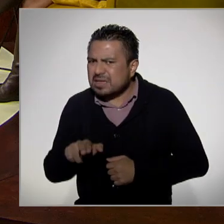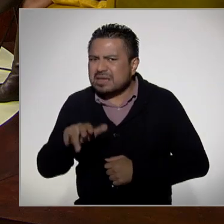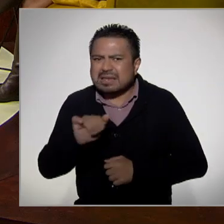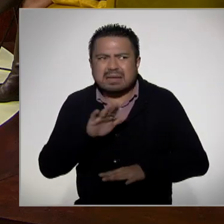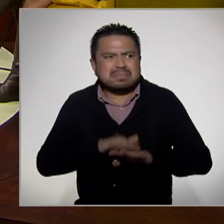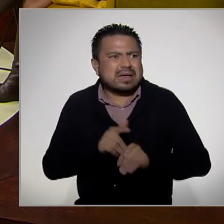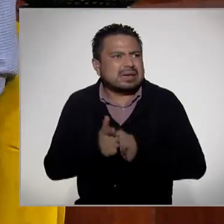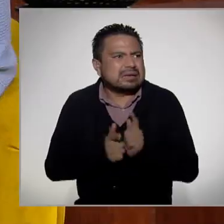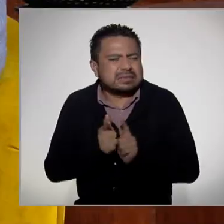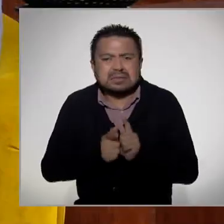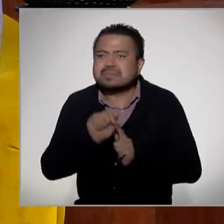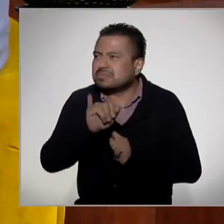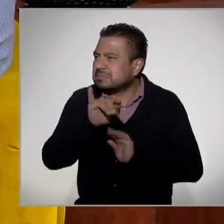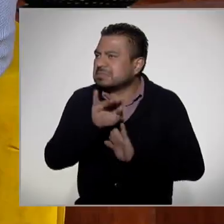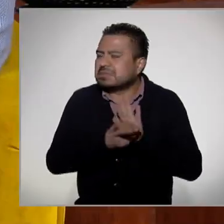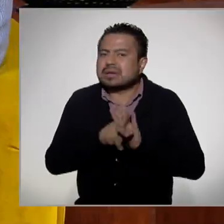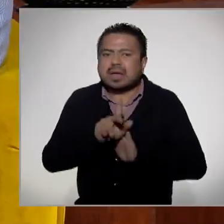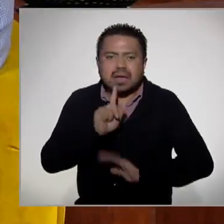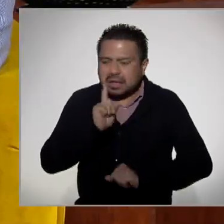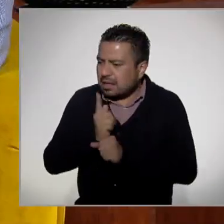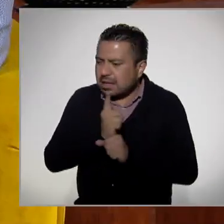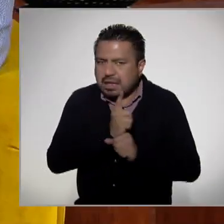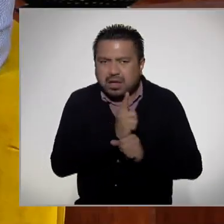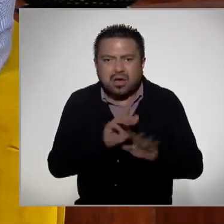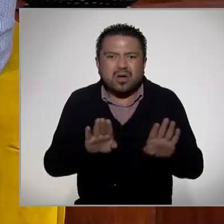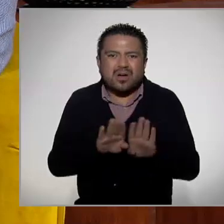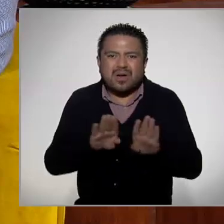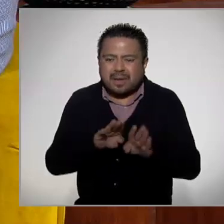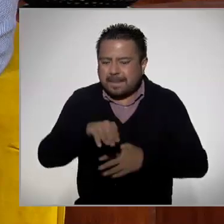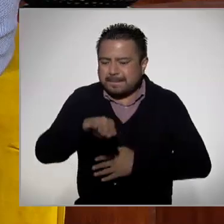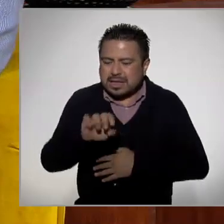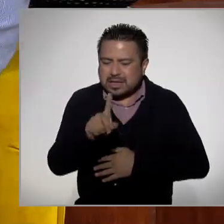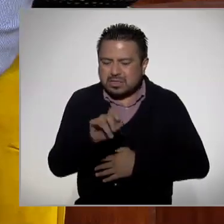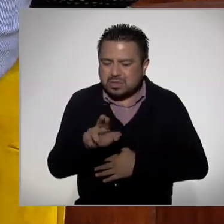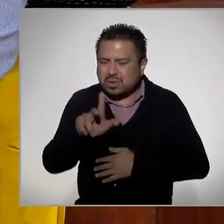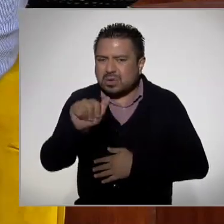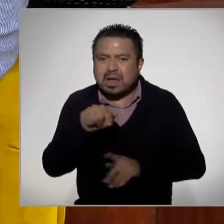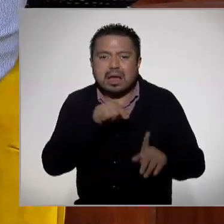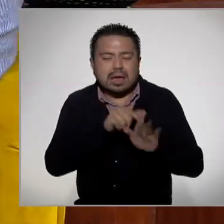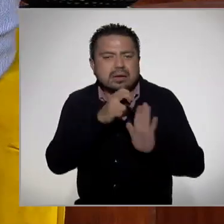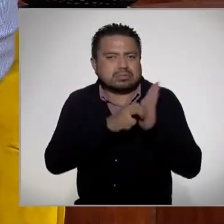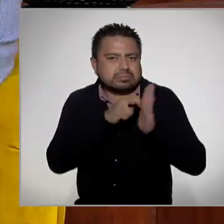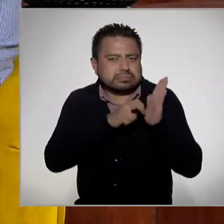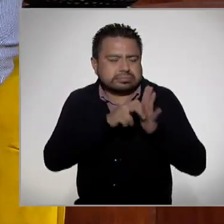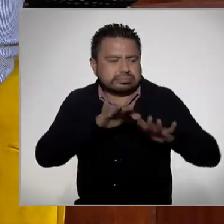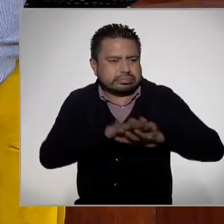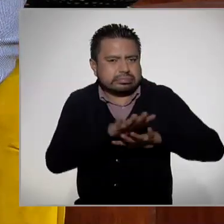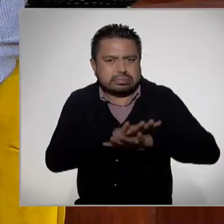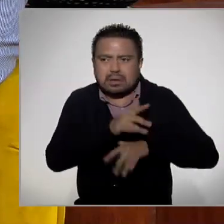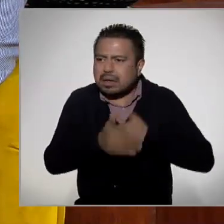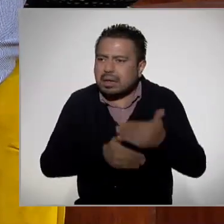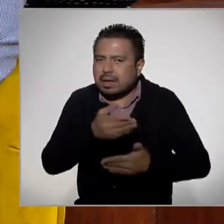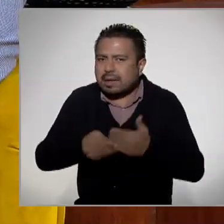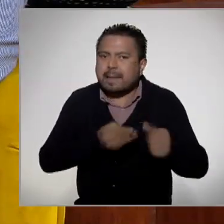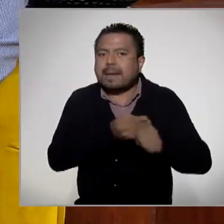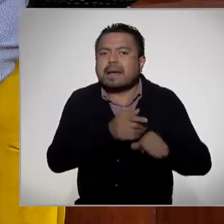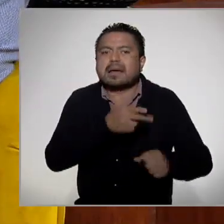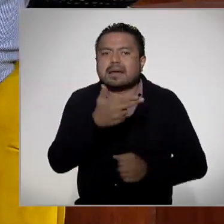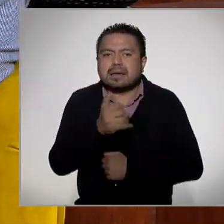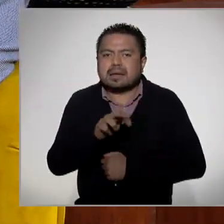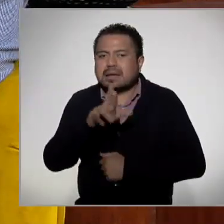mínimo pero hemos visto por ejemplo cuando como la mezcla si es sana entonces se corrige la causa empieza con el aporte de hierro